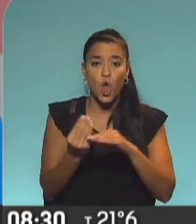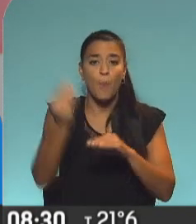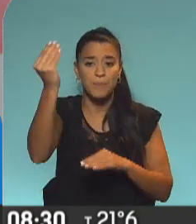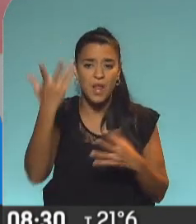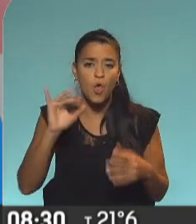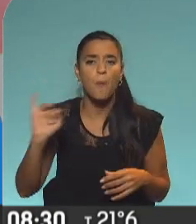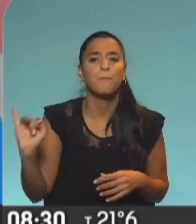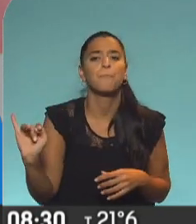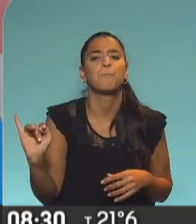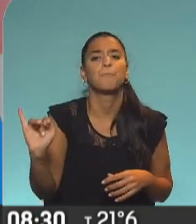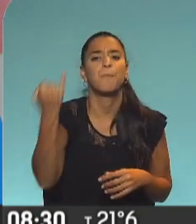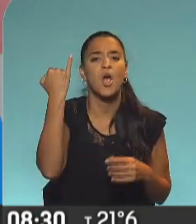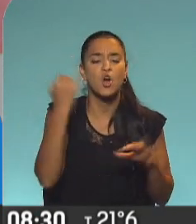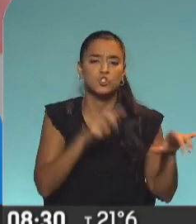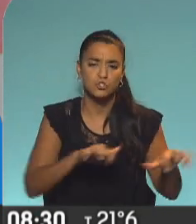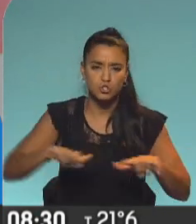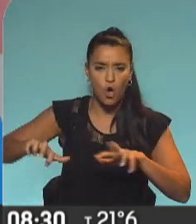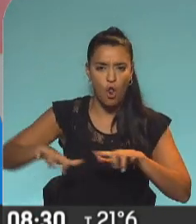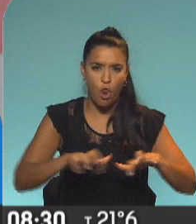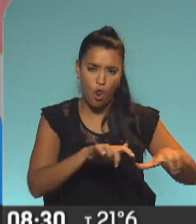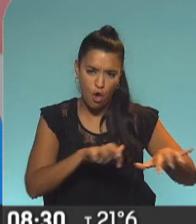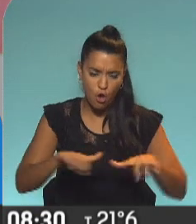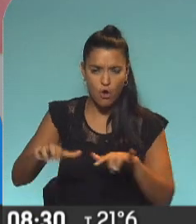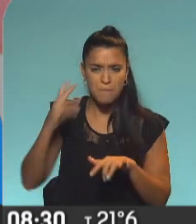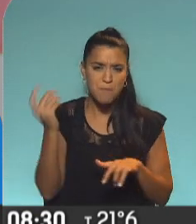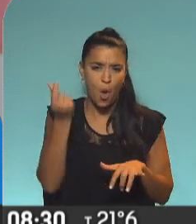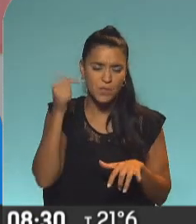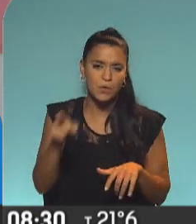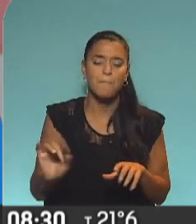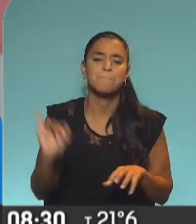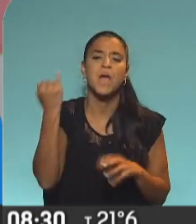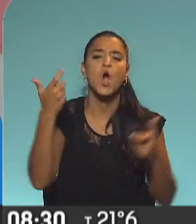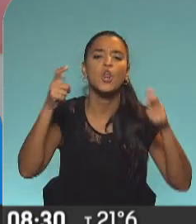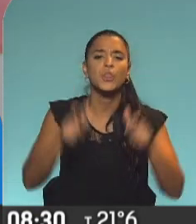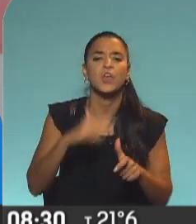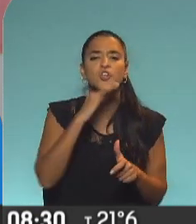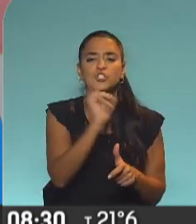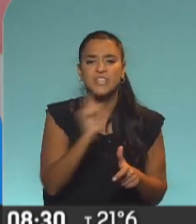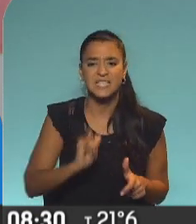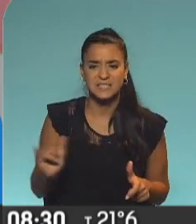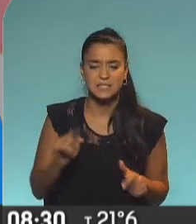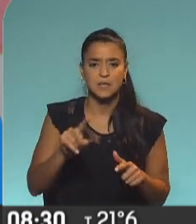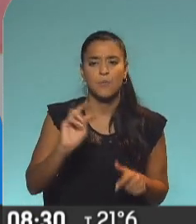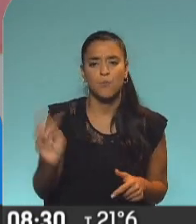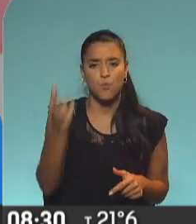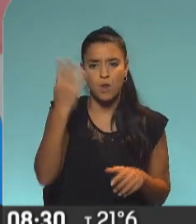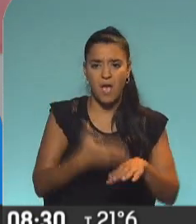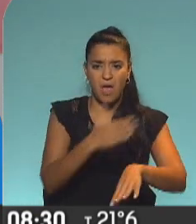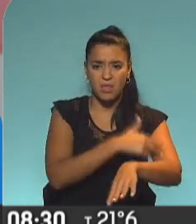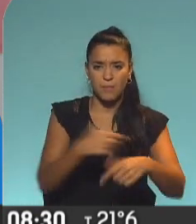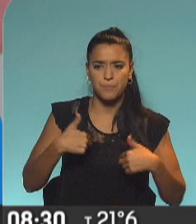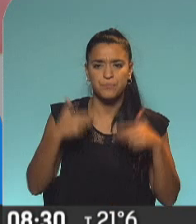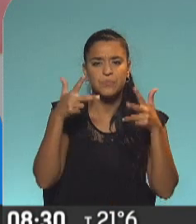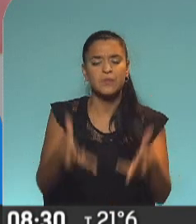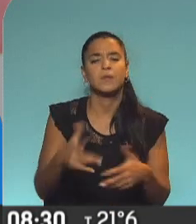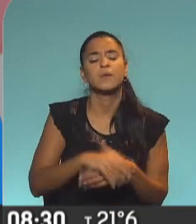por mejor solo de improvisación y por mejor disco de jazz instrumental. Falleció, como dije al principio,